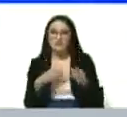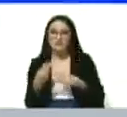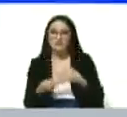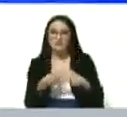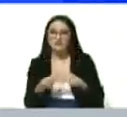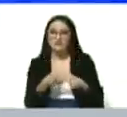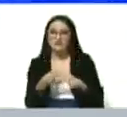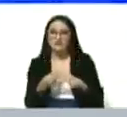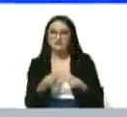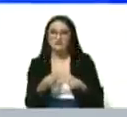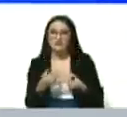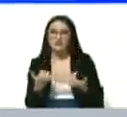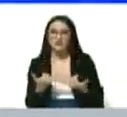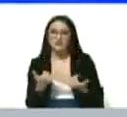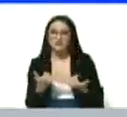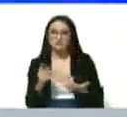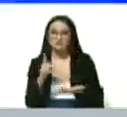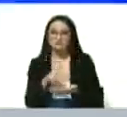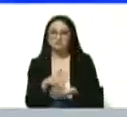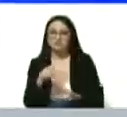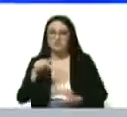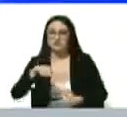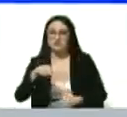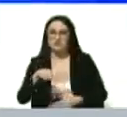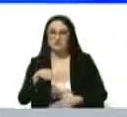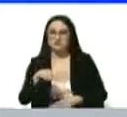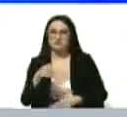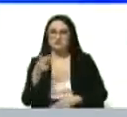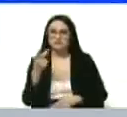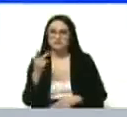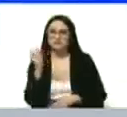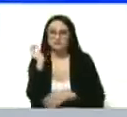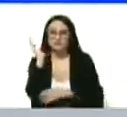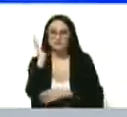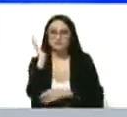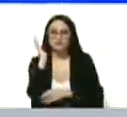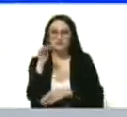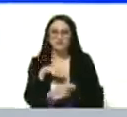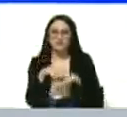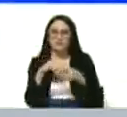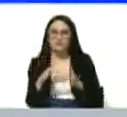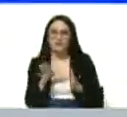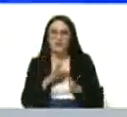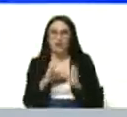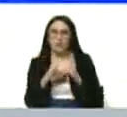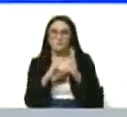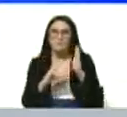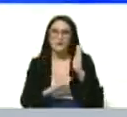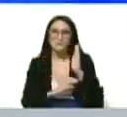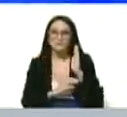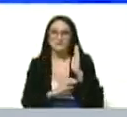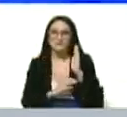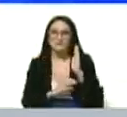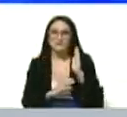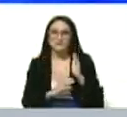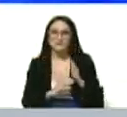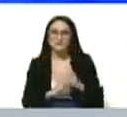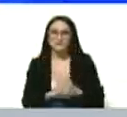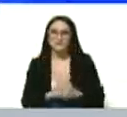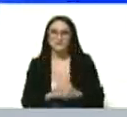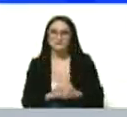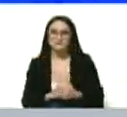realizaron en esta gran ciudad. La segunda conferencia ministerial de la OPEP se llevó a cabo